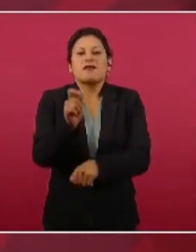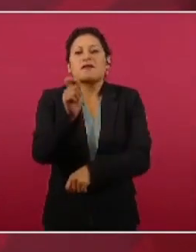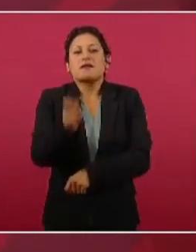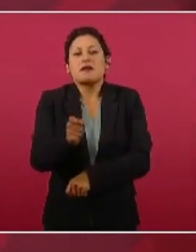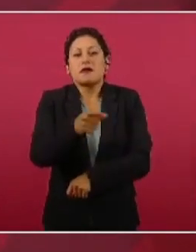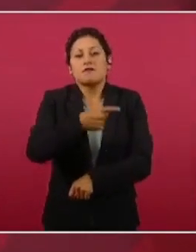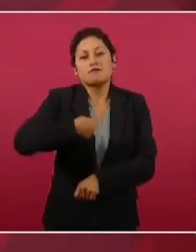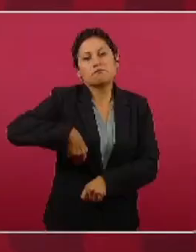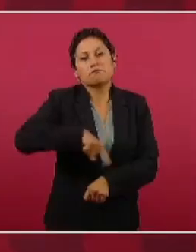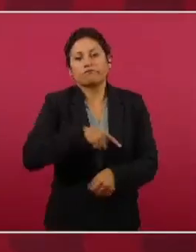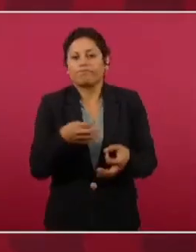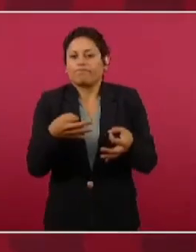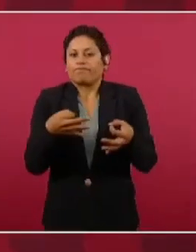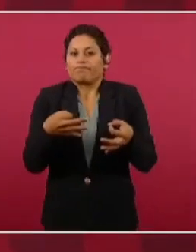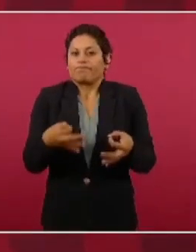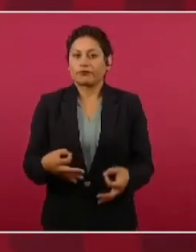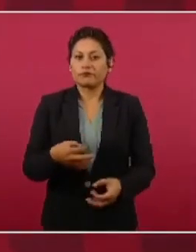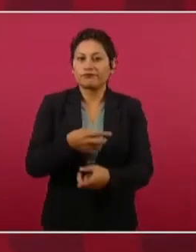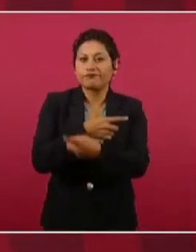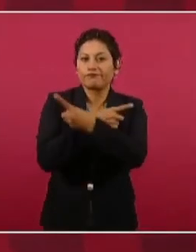tengamos autoridad moral